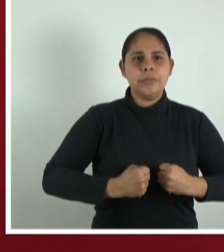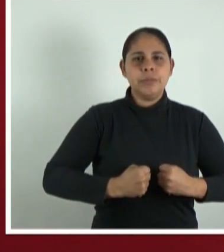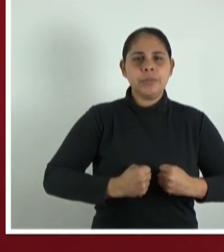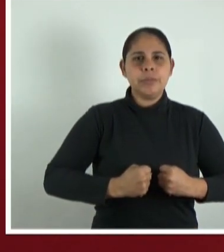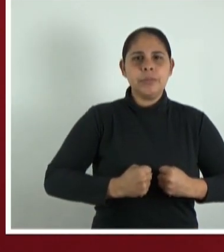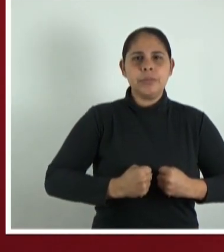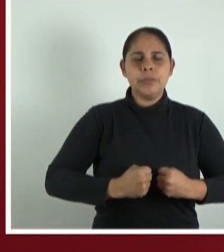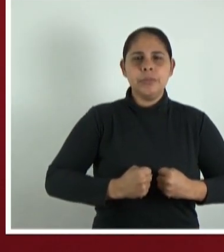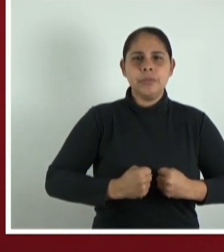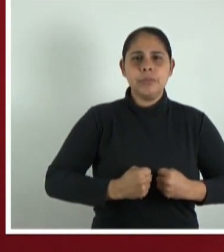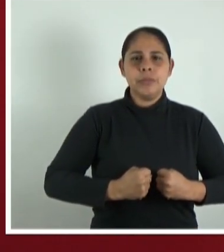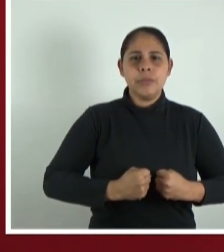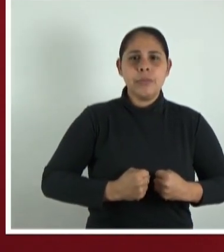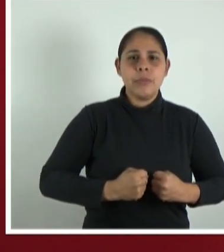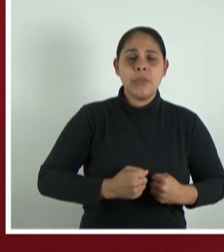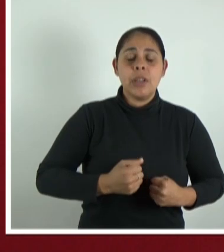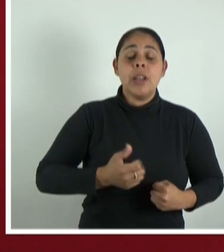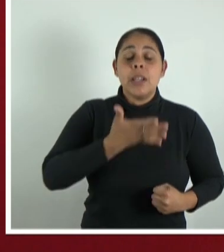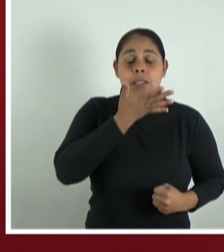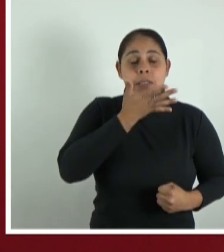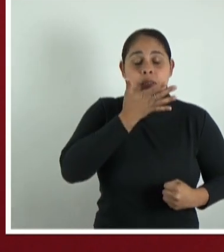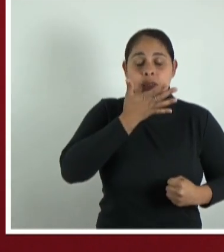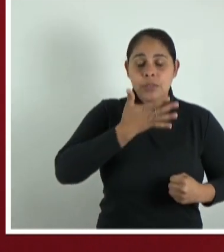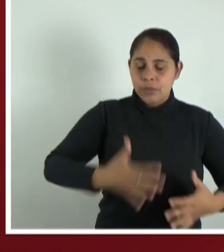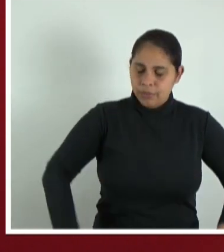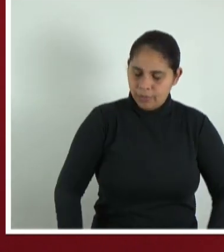Es una palabra tan interesante porque